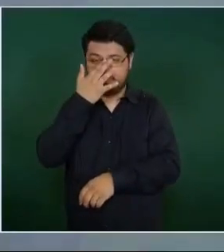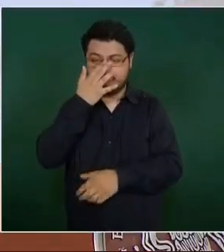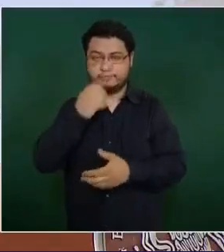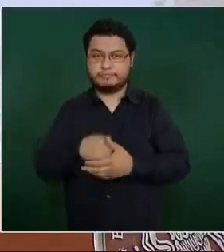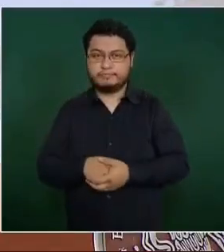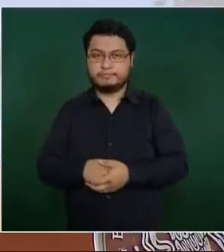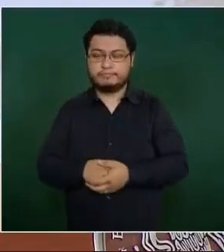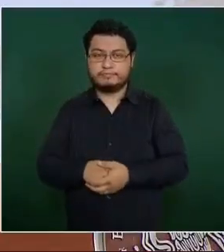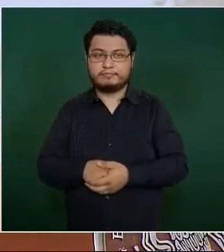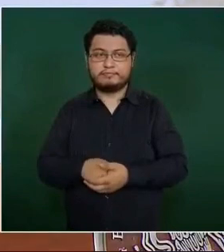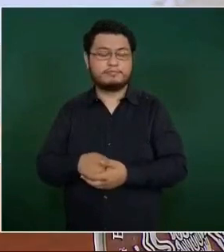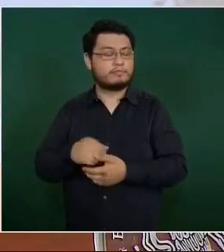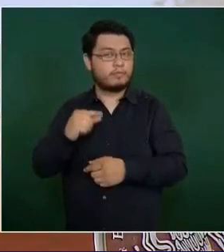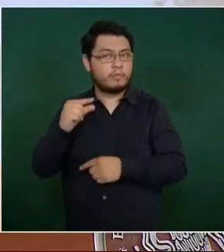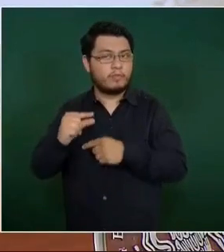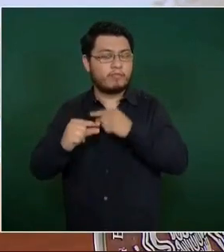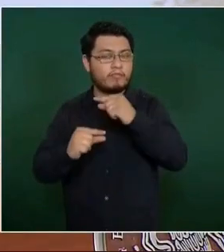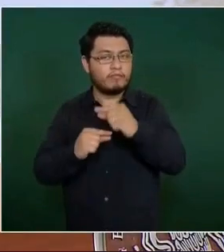empieza a llegar,